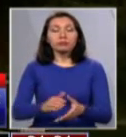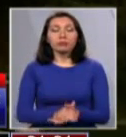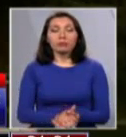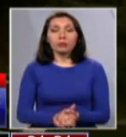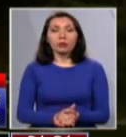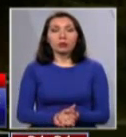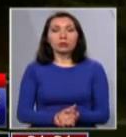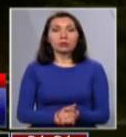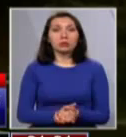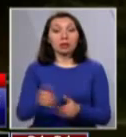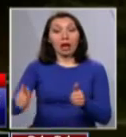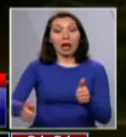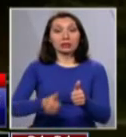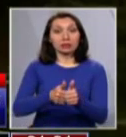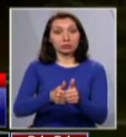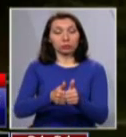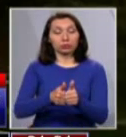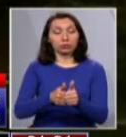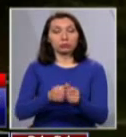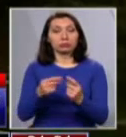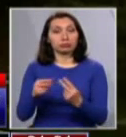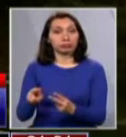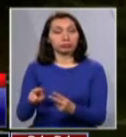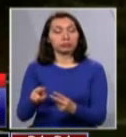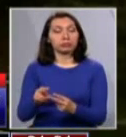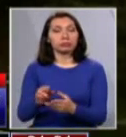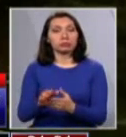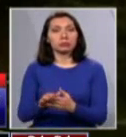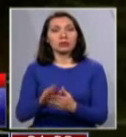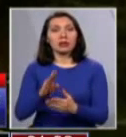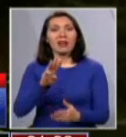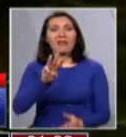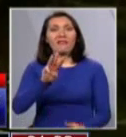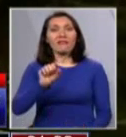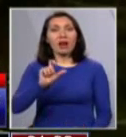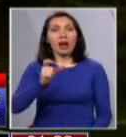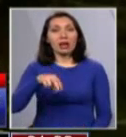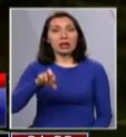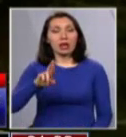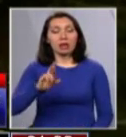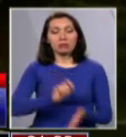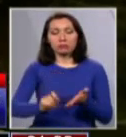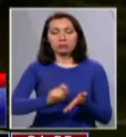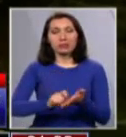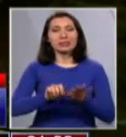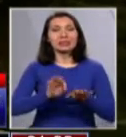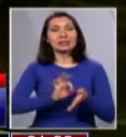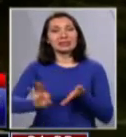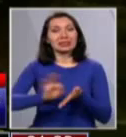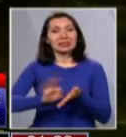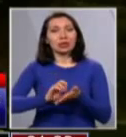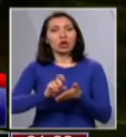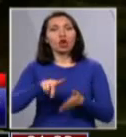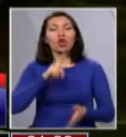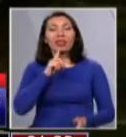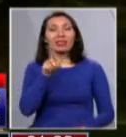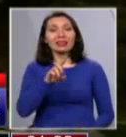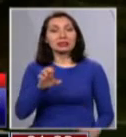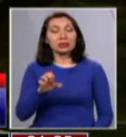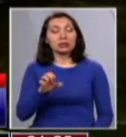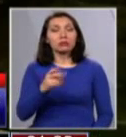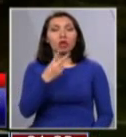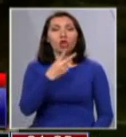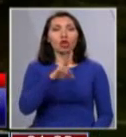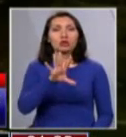su asesor no es cierto warner le escribe a la secretaria le contesté diciendo estos